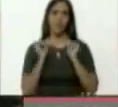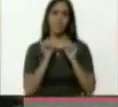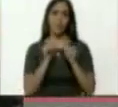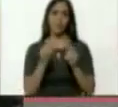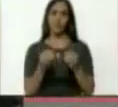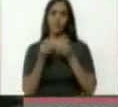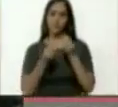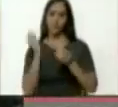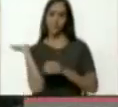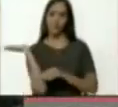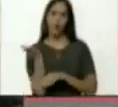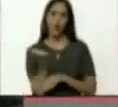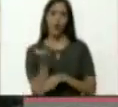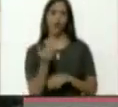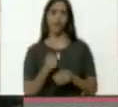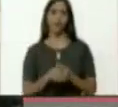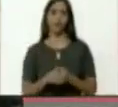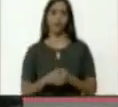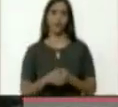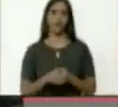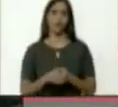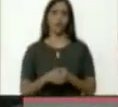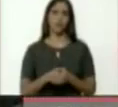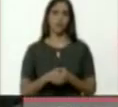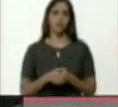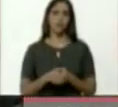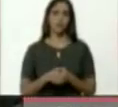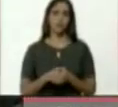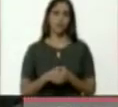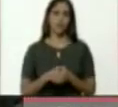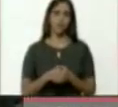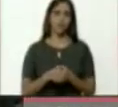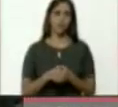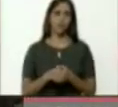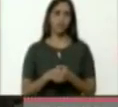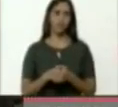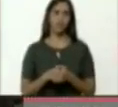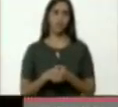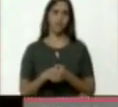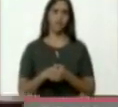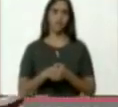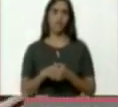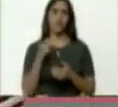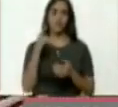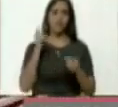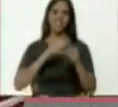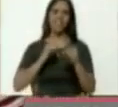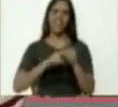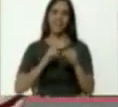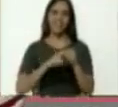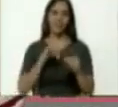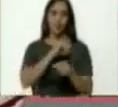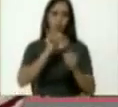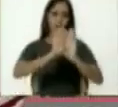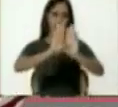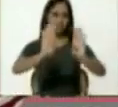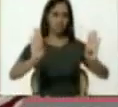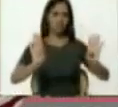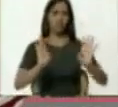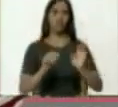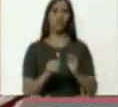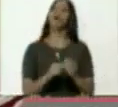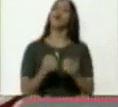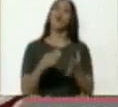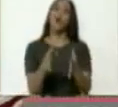y... ¿Fue un restaurante que era como la... Vivieron la fachada de Chacaíto. La fachada de Estación de Chacaíto está en Argentina. Cuando ganen